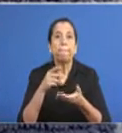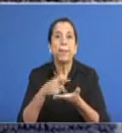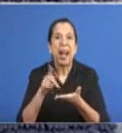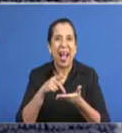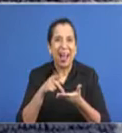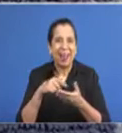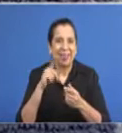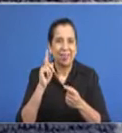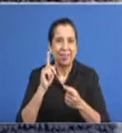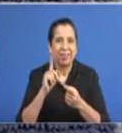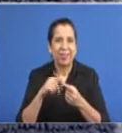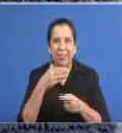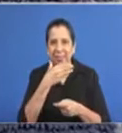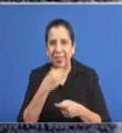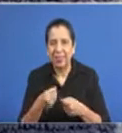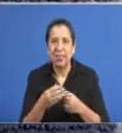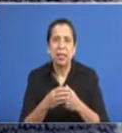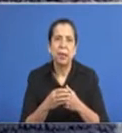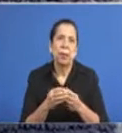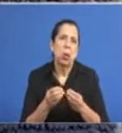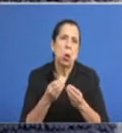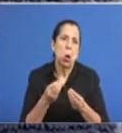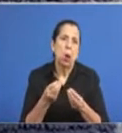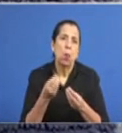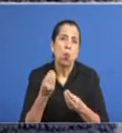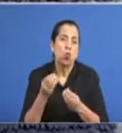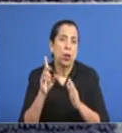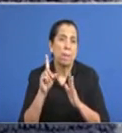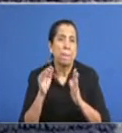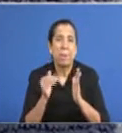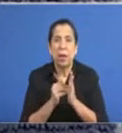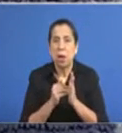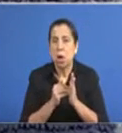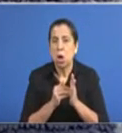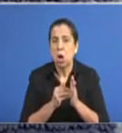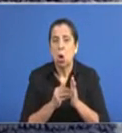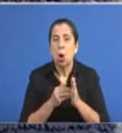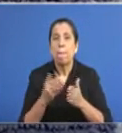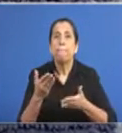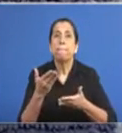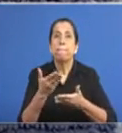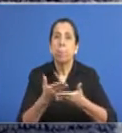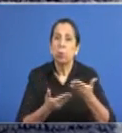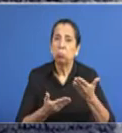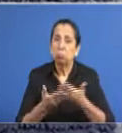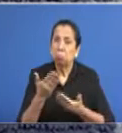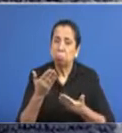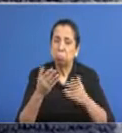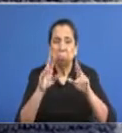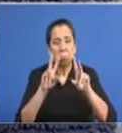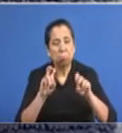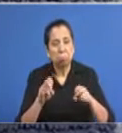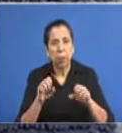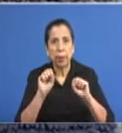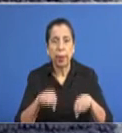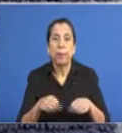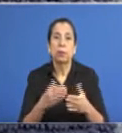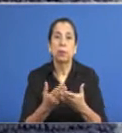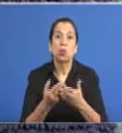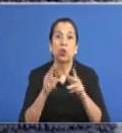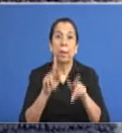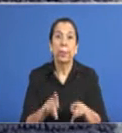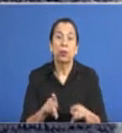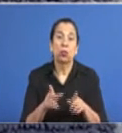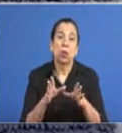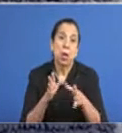recibíamos alrededor de 800.000 solicitudes diarias para validar pues si más clientes se podían